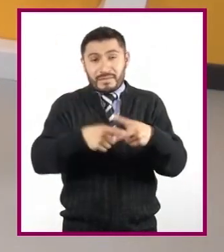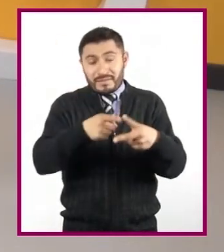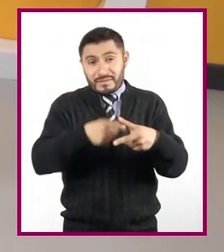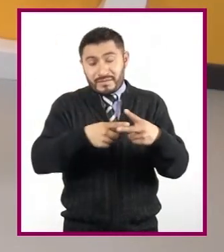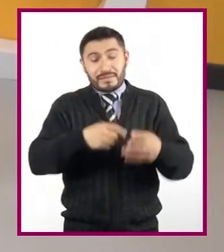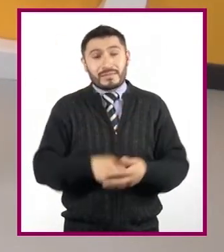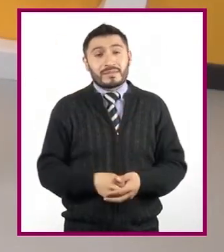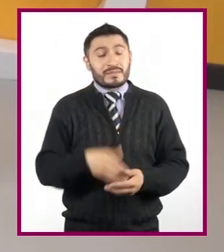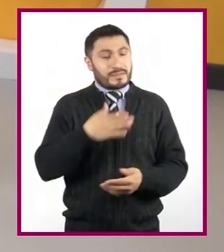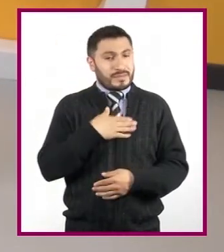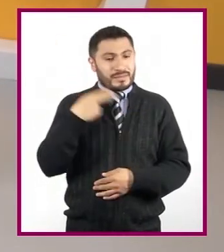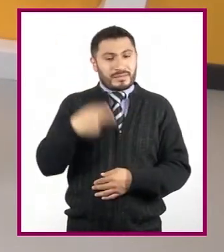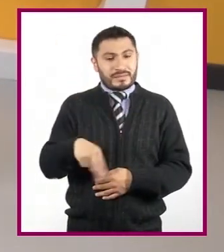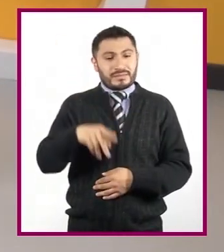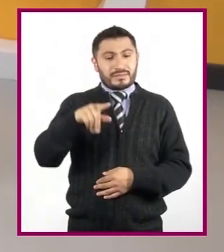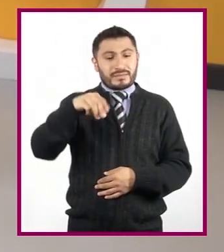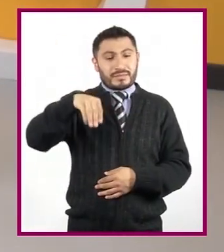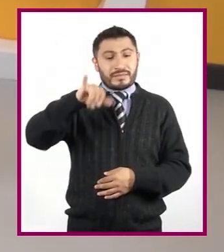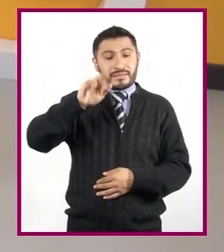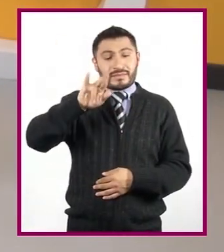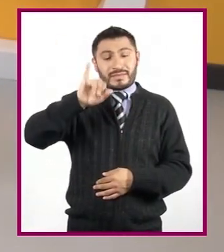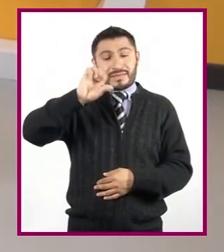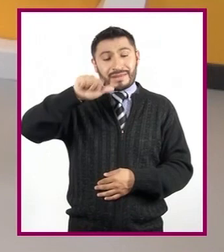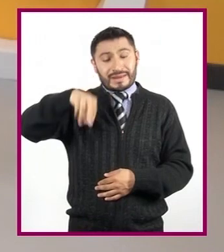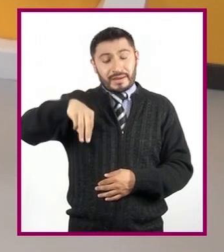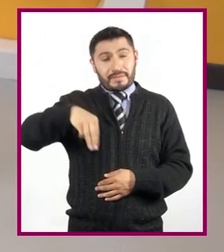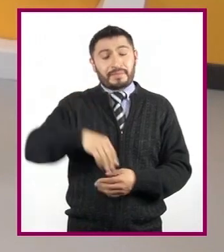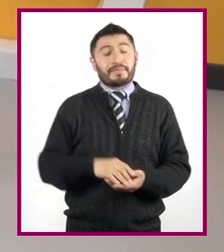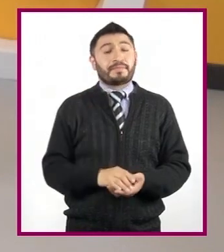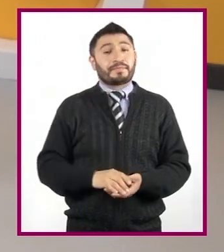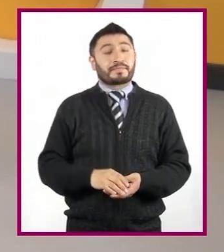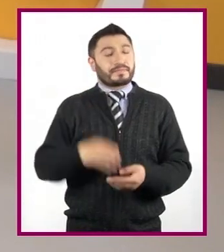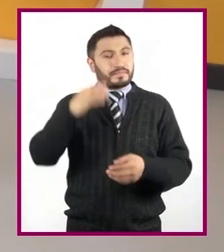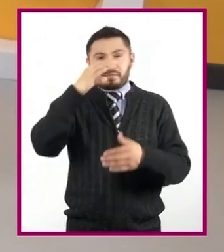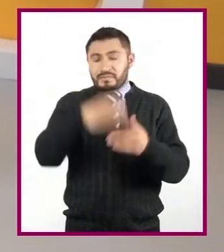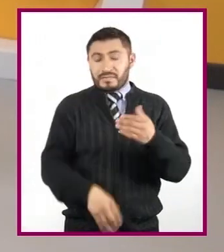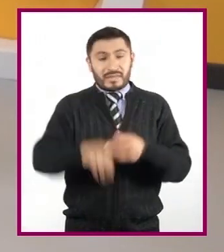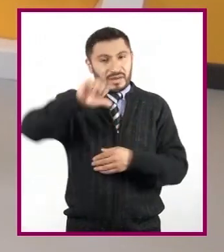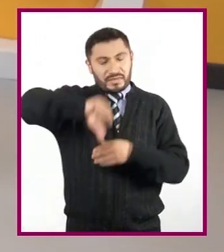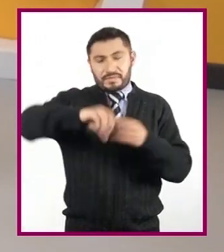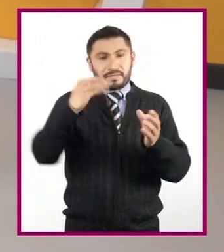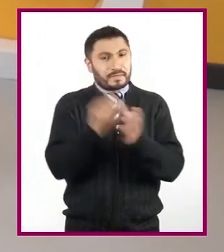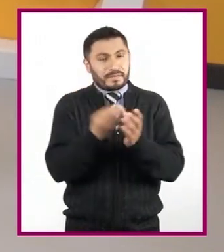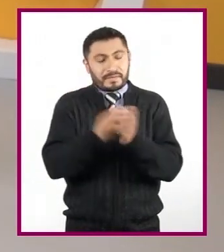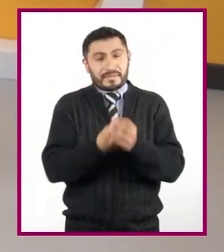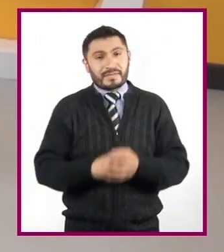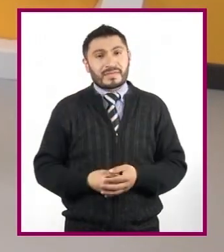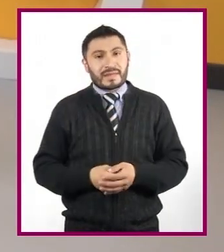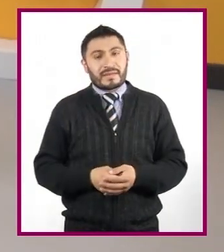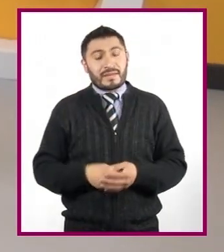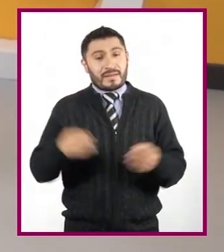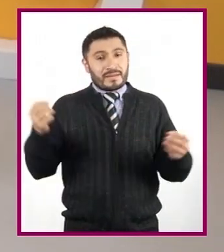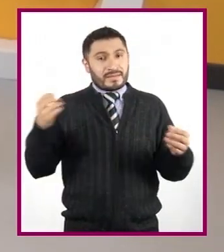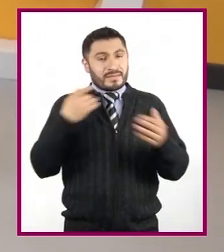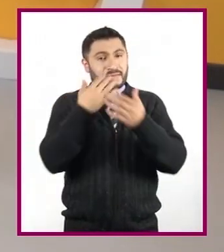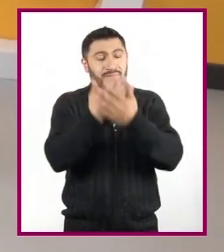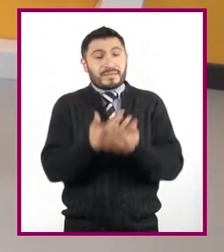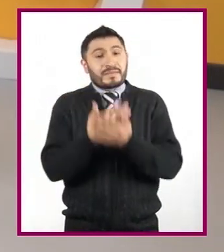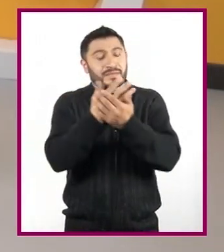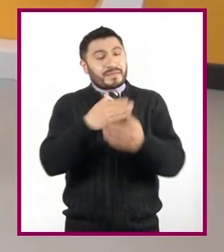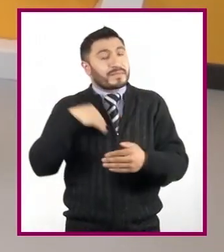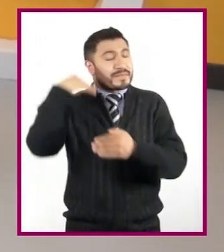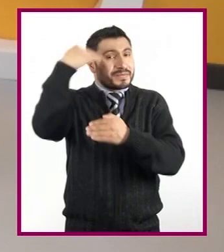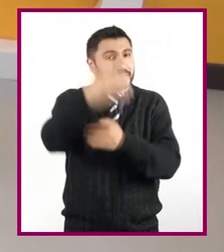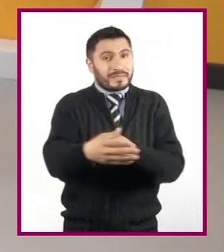matemáticas. Mi nombre es Miriam Villegas Cortés. Eso es todo por esta sesión. Los esperamos más adelante